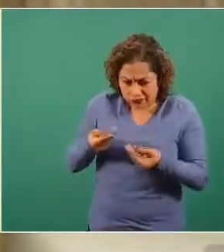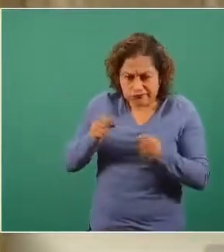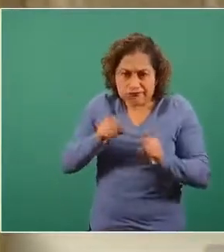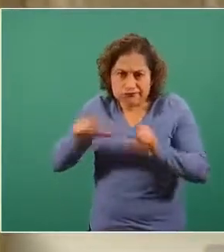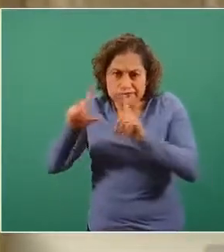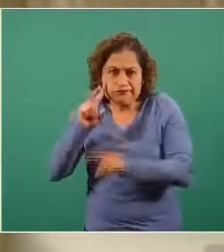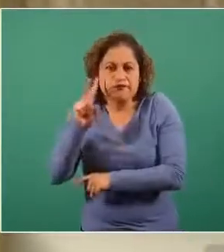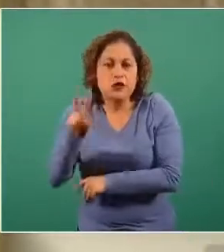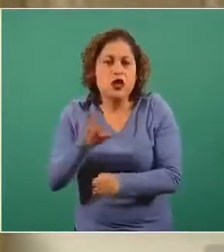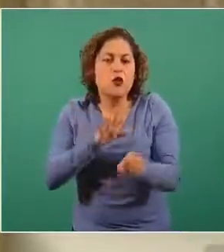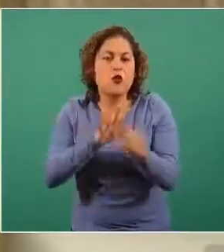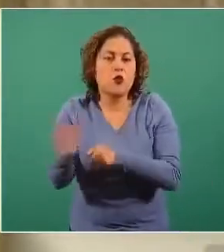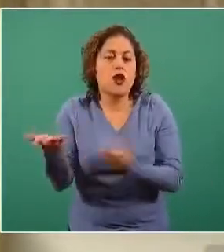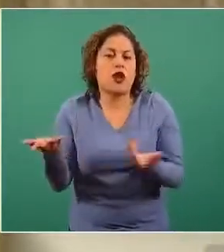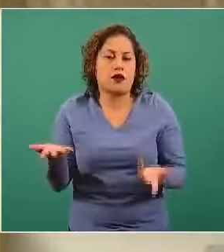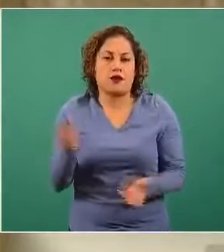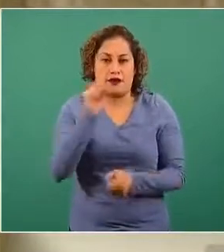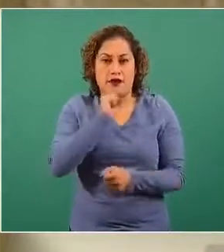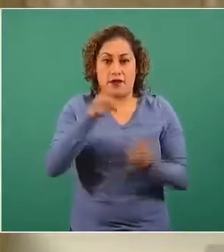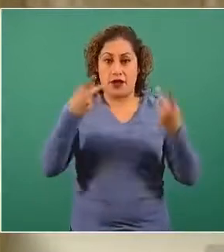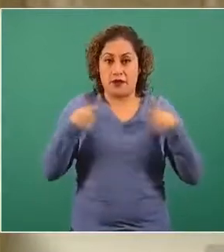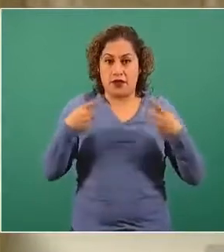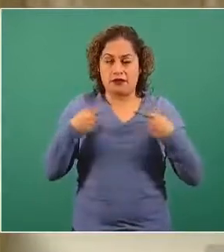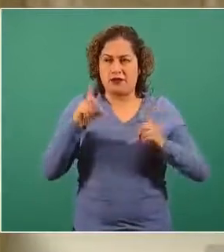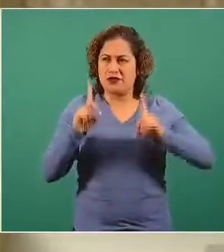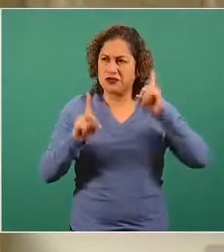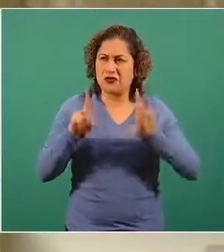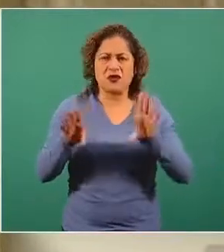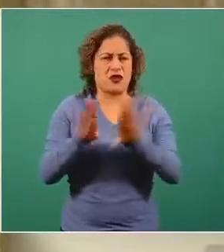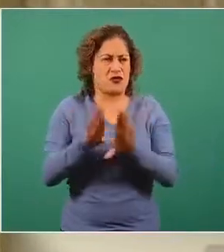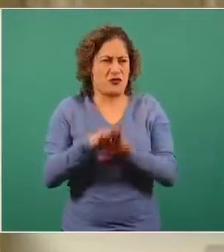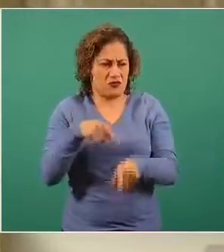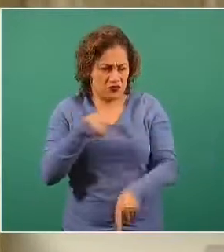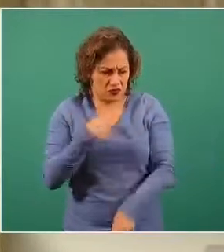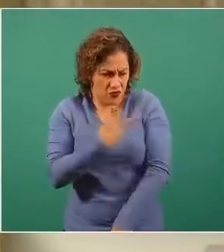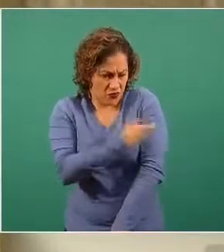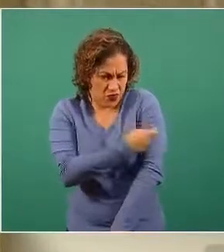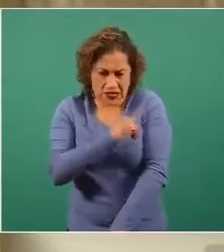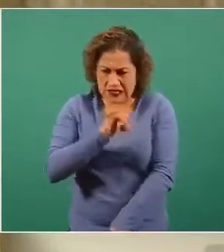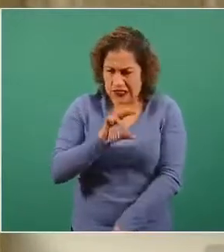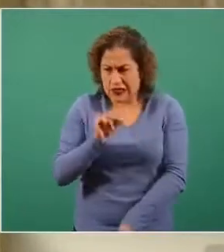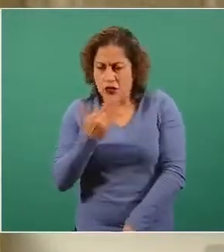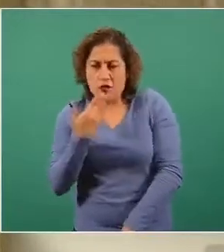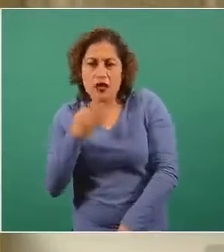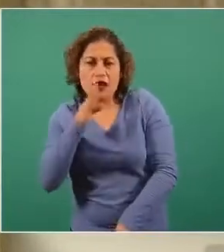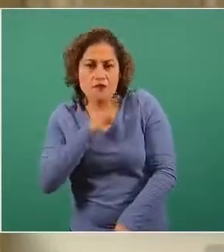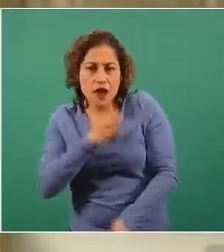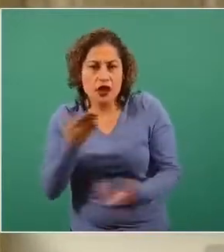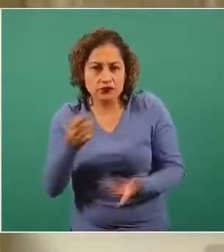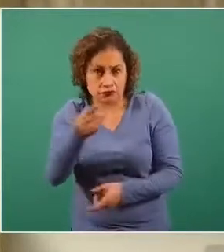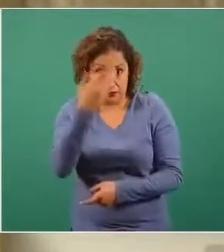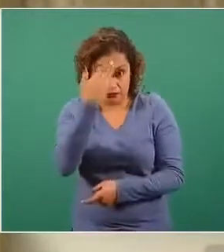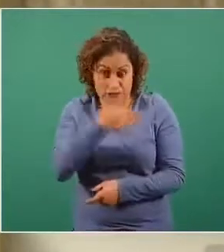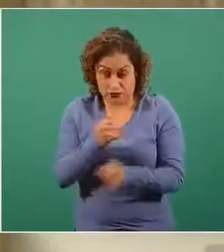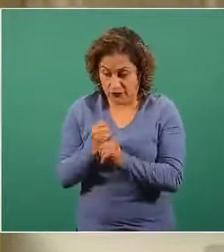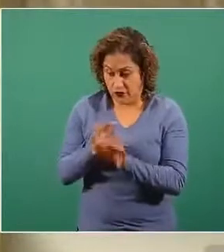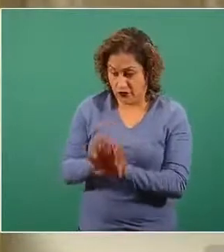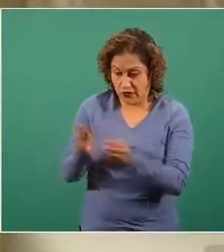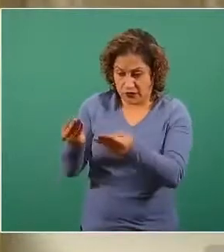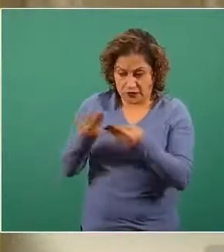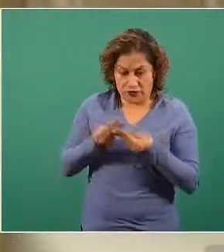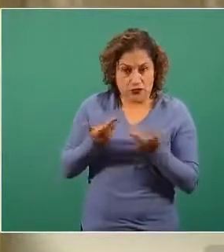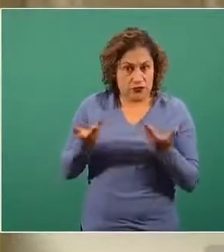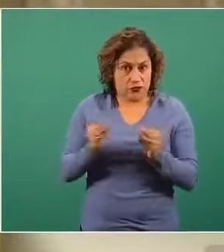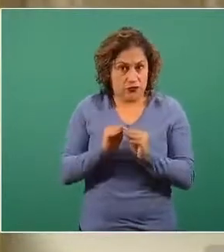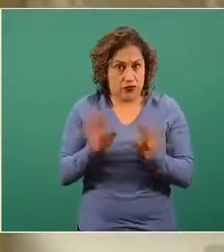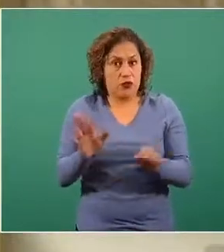estas indicaciones, estos requerimientos, no sé cómo se le llame, la ficha técnica, y que todos tengamos pues